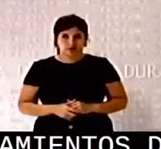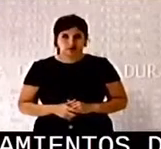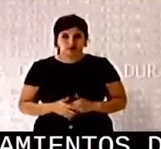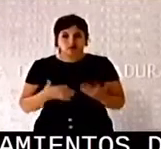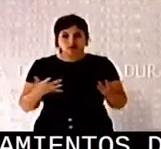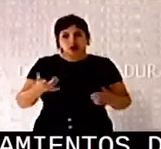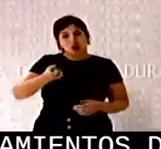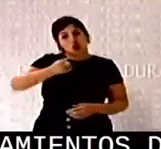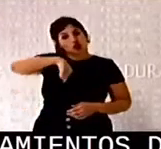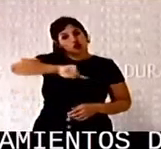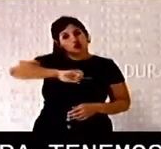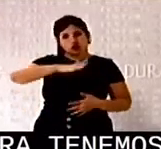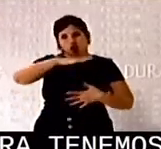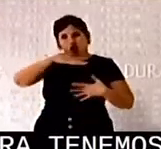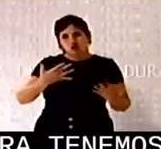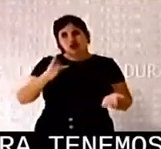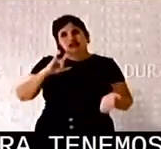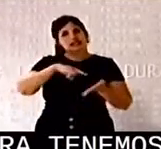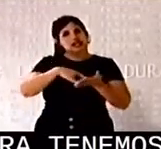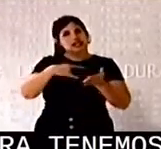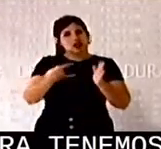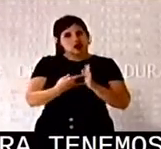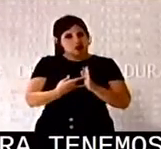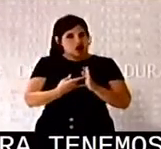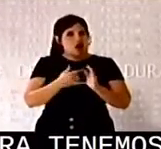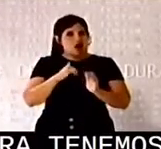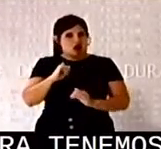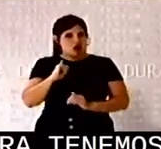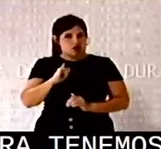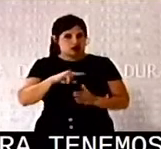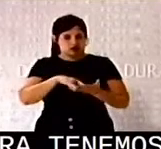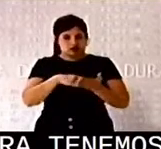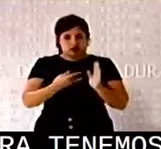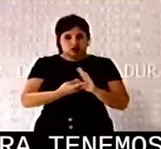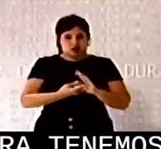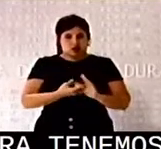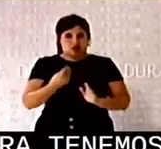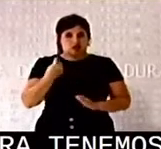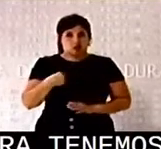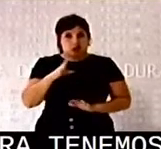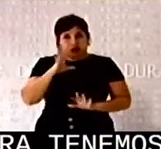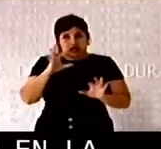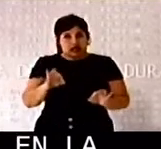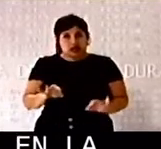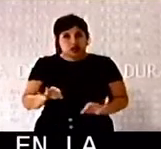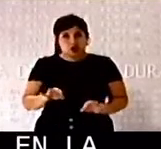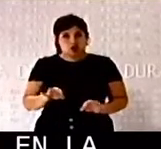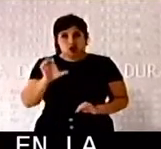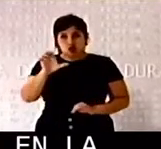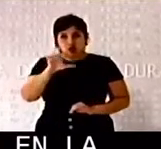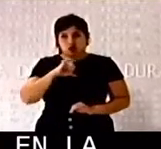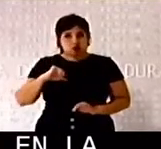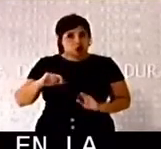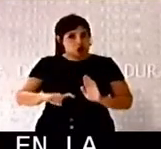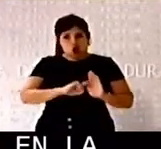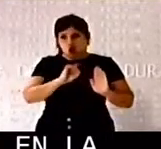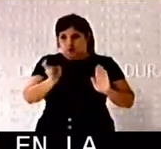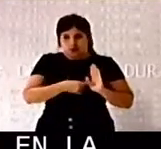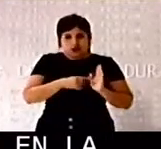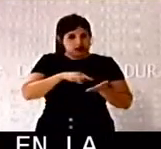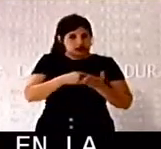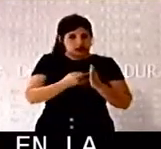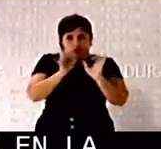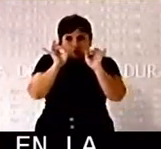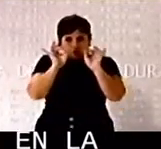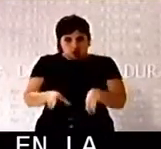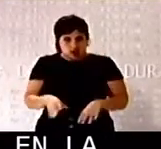Nosotros ahora tenemos un sistema implantado yo creo que en la totalidad de la comunidad autónoma, de la que